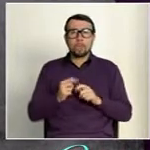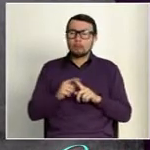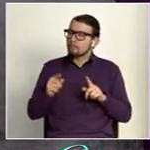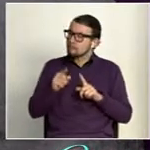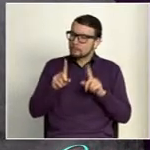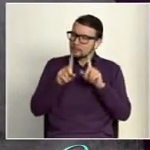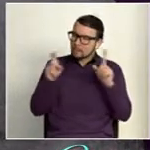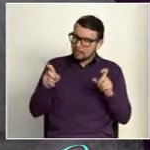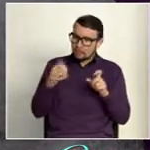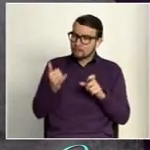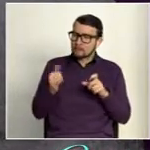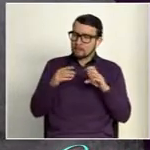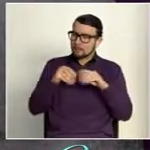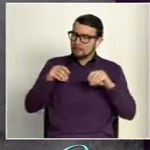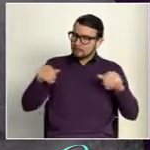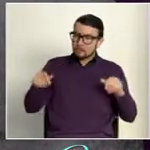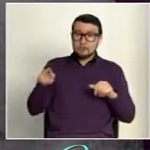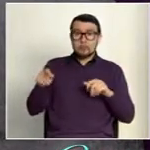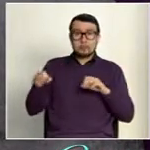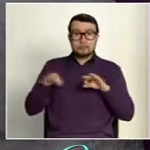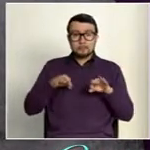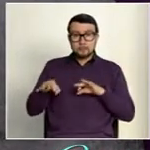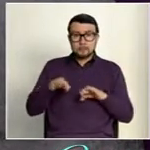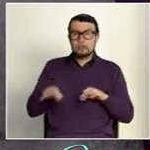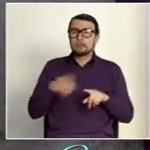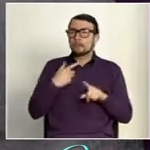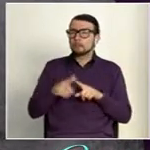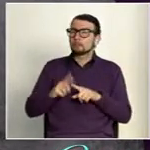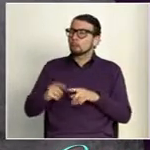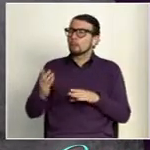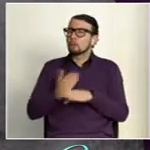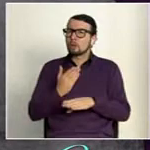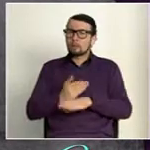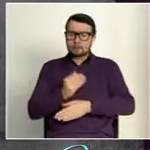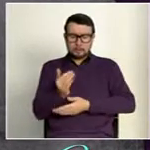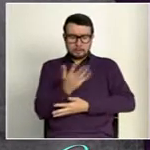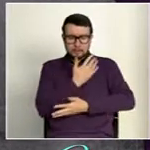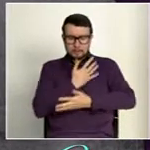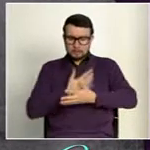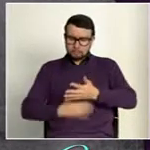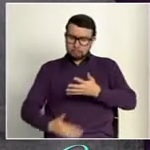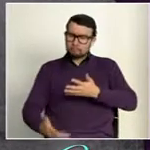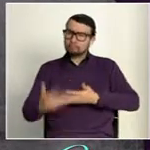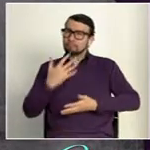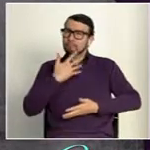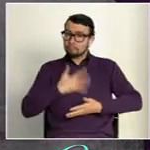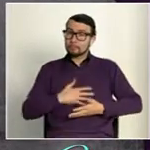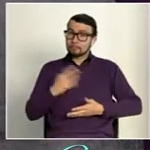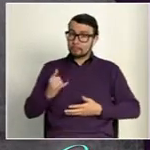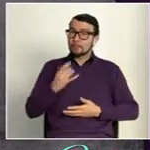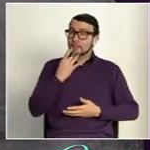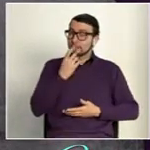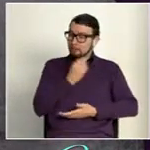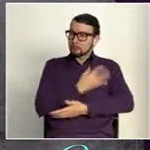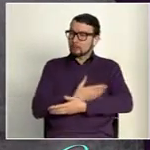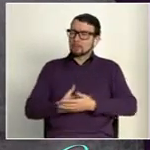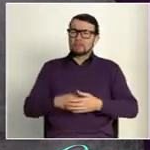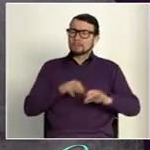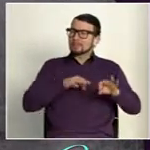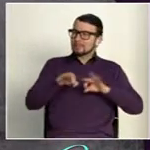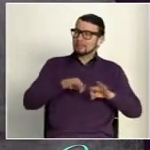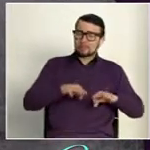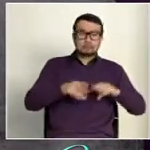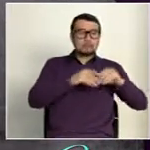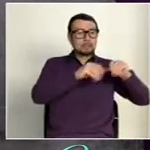sal y que usted hablaba de los problemas circulatorios en la diabetes, hablemos de las diferentes sales que uno ve en